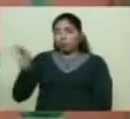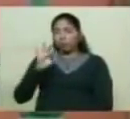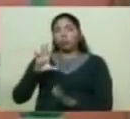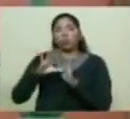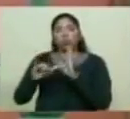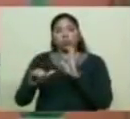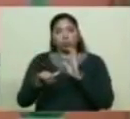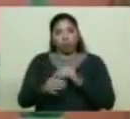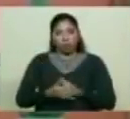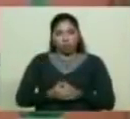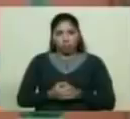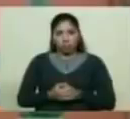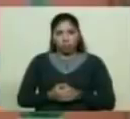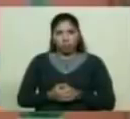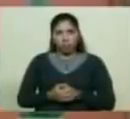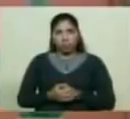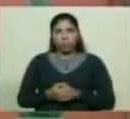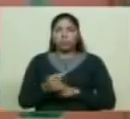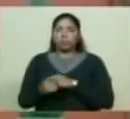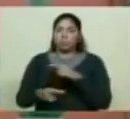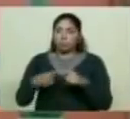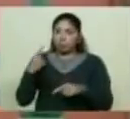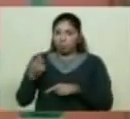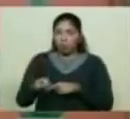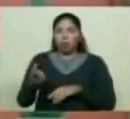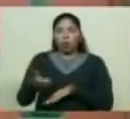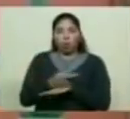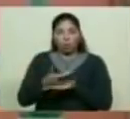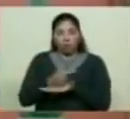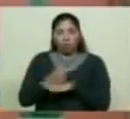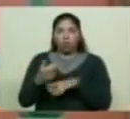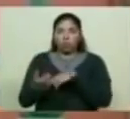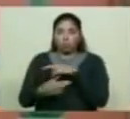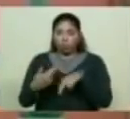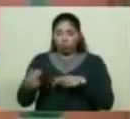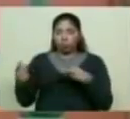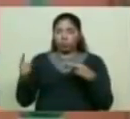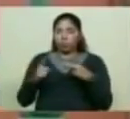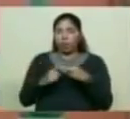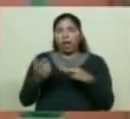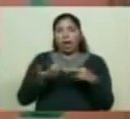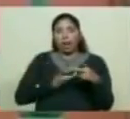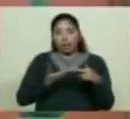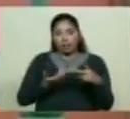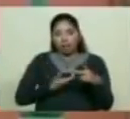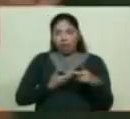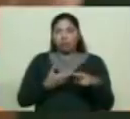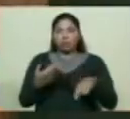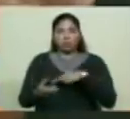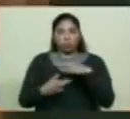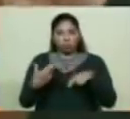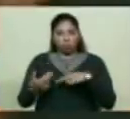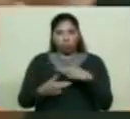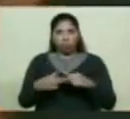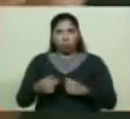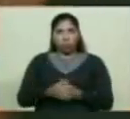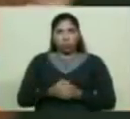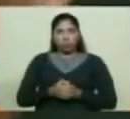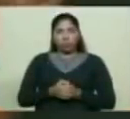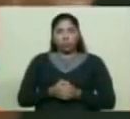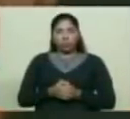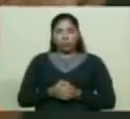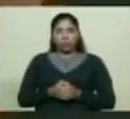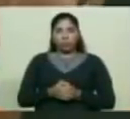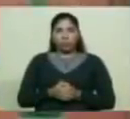constituyente así como nuestros gobernadores gobernadoras alcaldes y alcaldesas